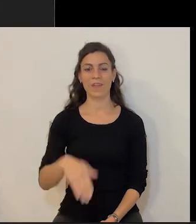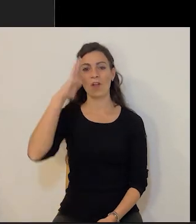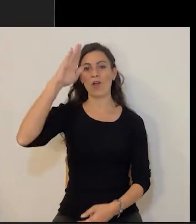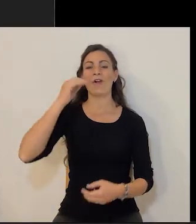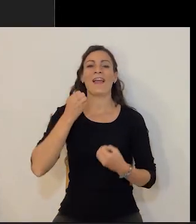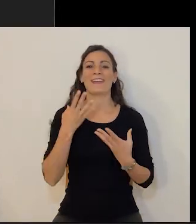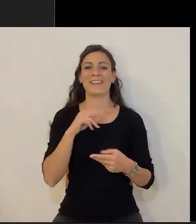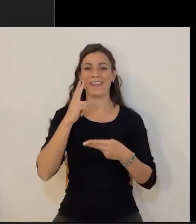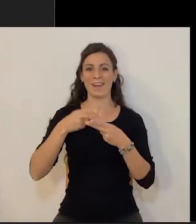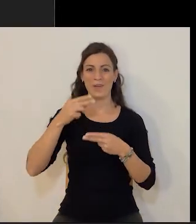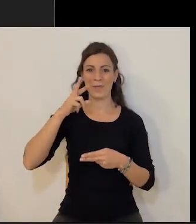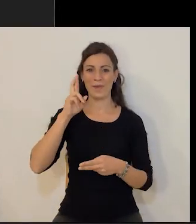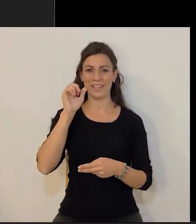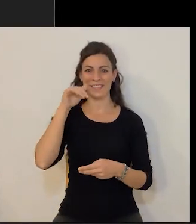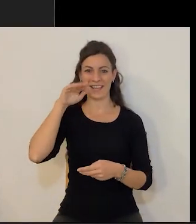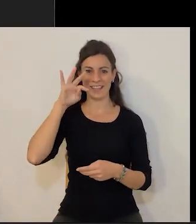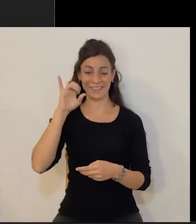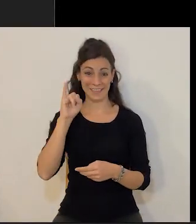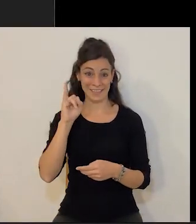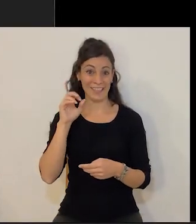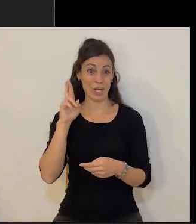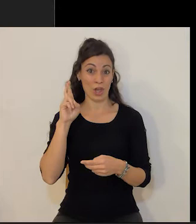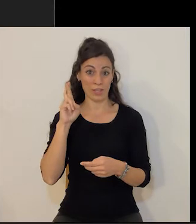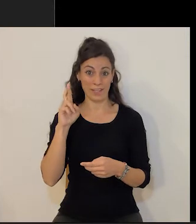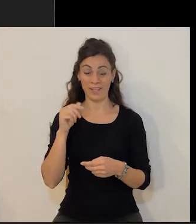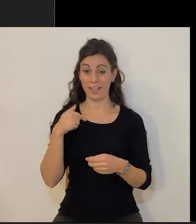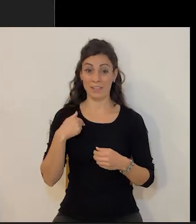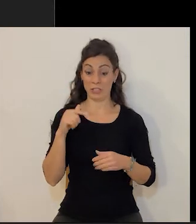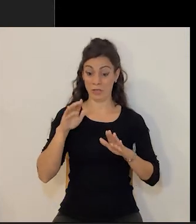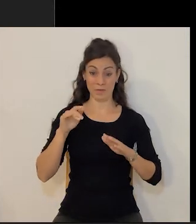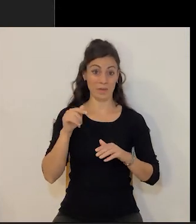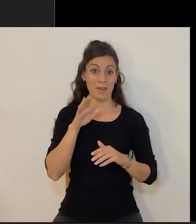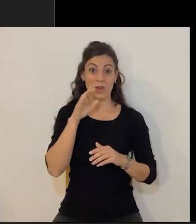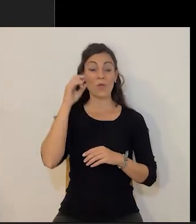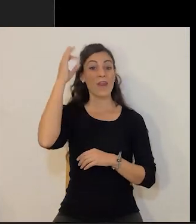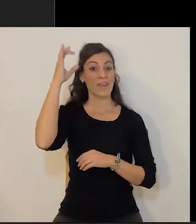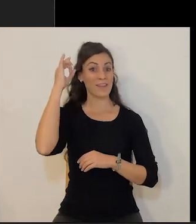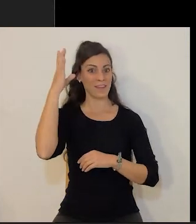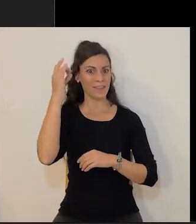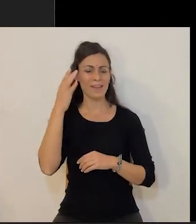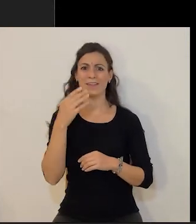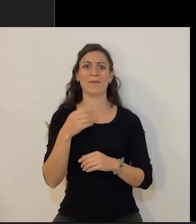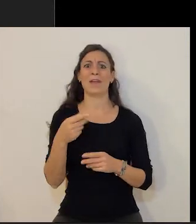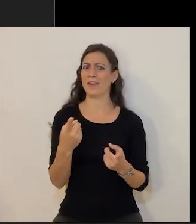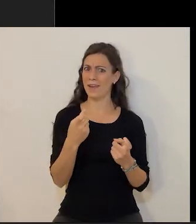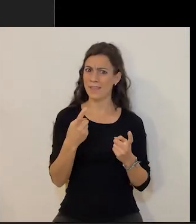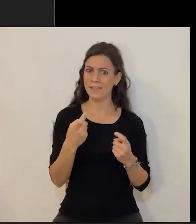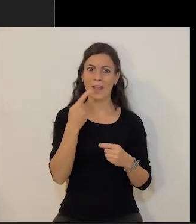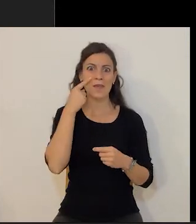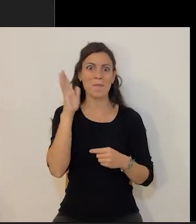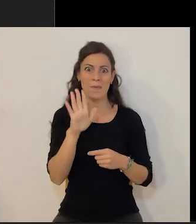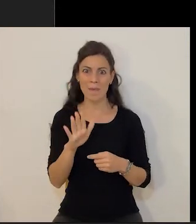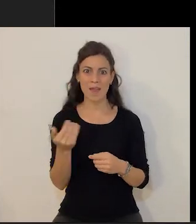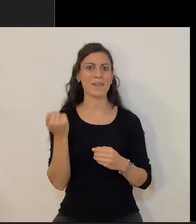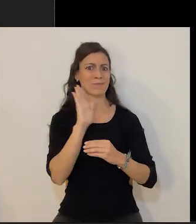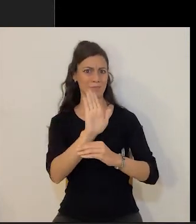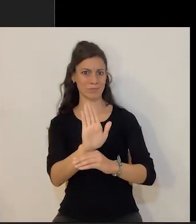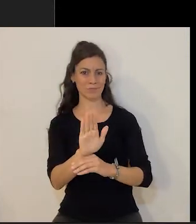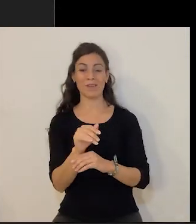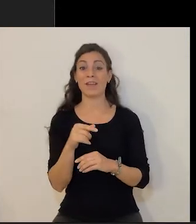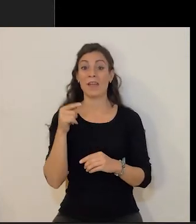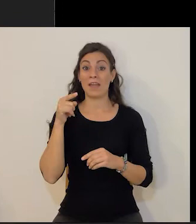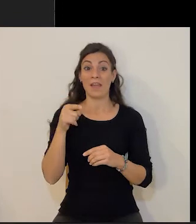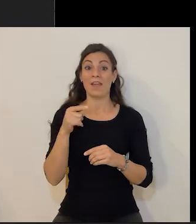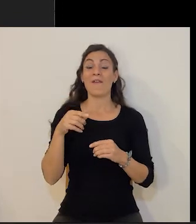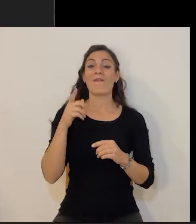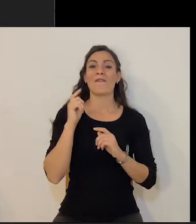Hola, ¿qué tal? Soy Sandy Rodríguez. Nada, estoy aquí para comentaros una iniciativa que me parece muy necesaria, maravillosa, una iniciativa que ha partido